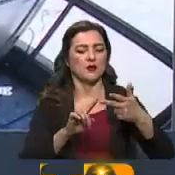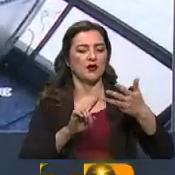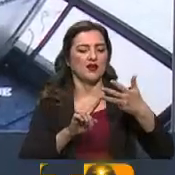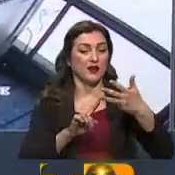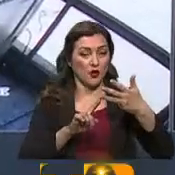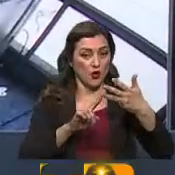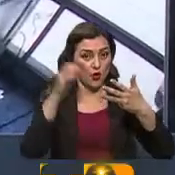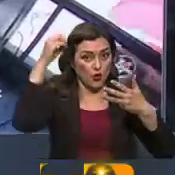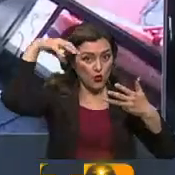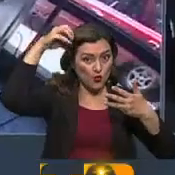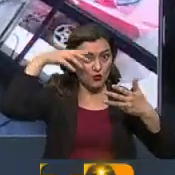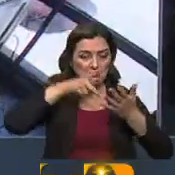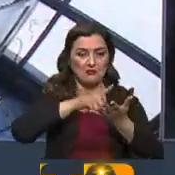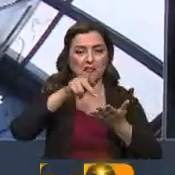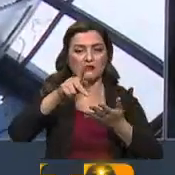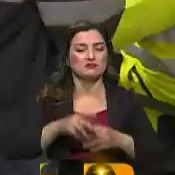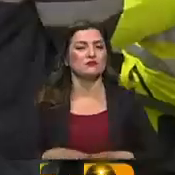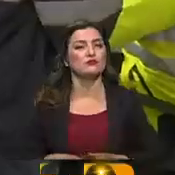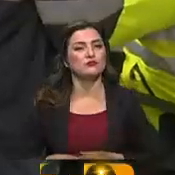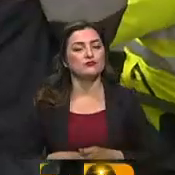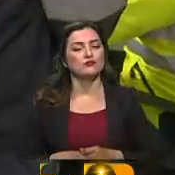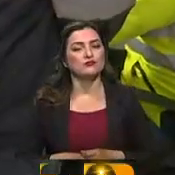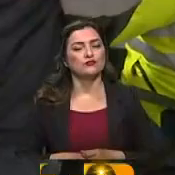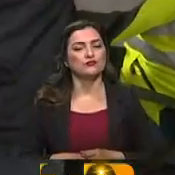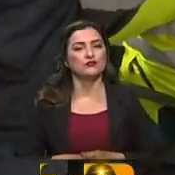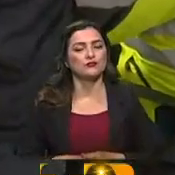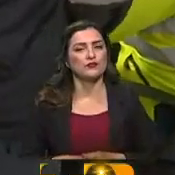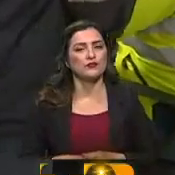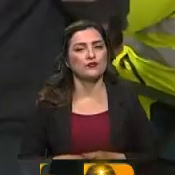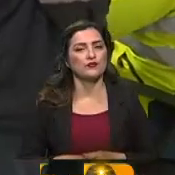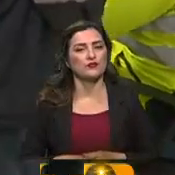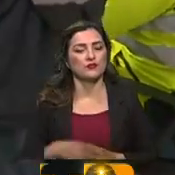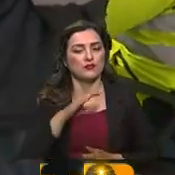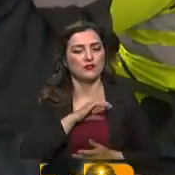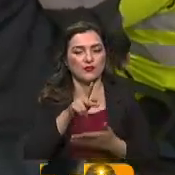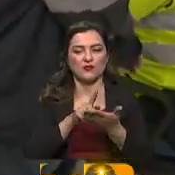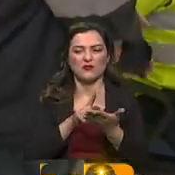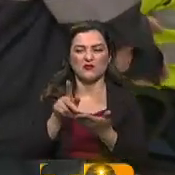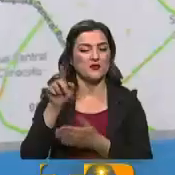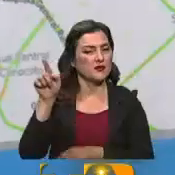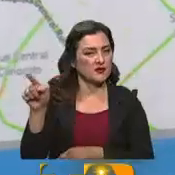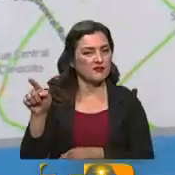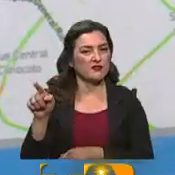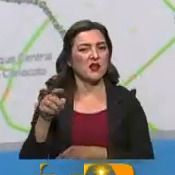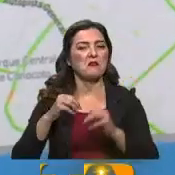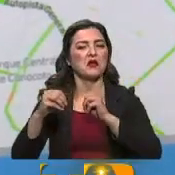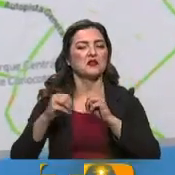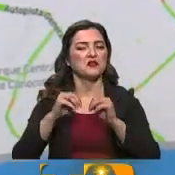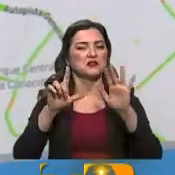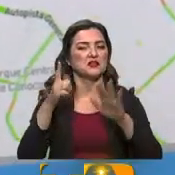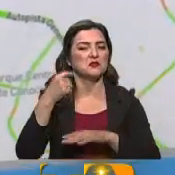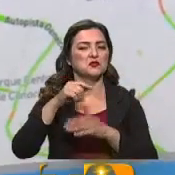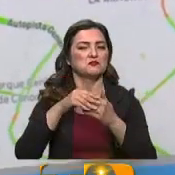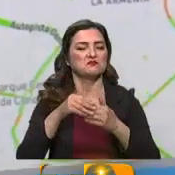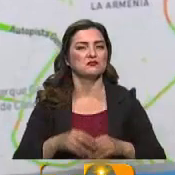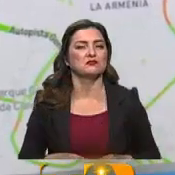luz también cancelamos. Más o menos entre todo lo que nosotros pagamos al corredor suroccidental, eran más o menos